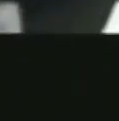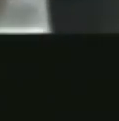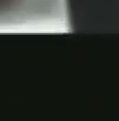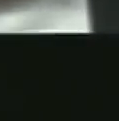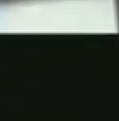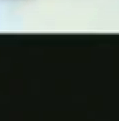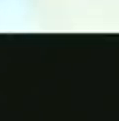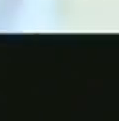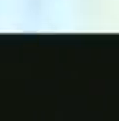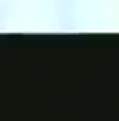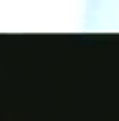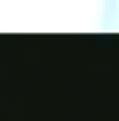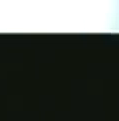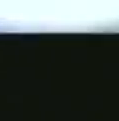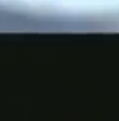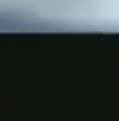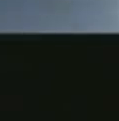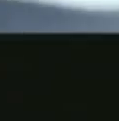paraguayo